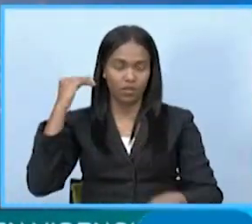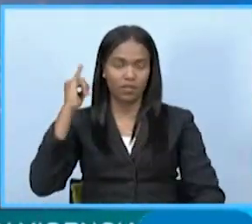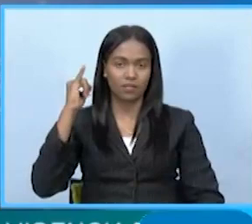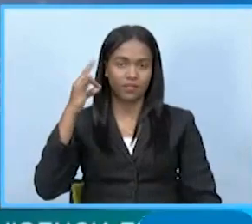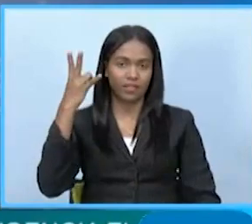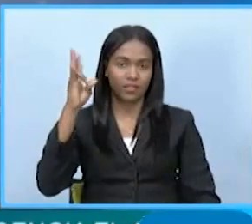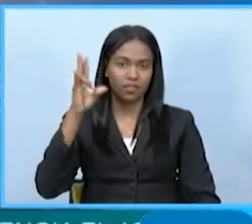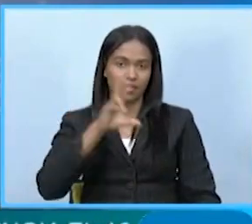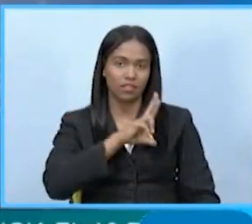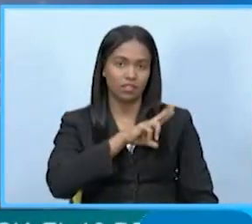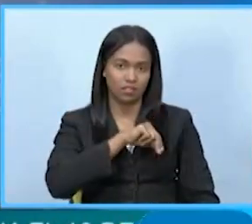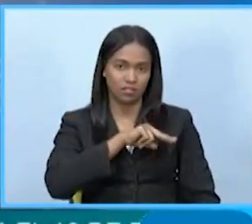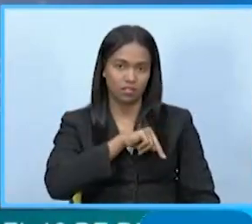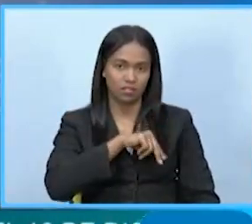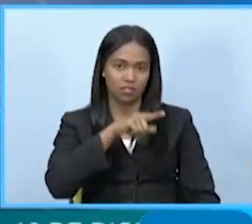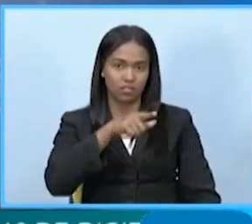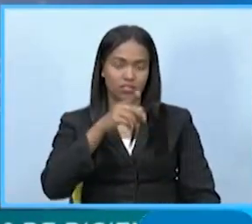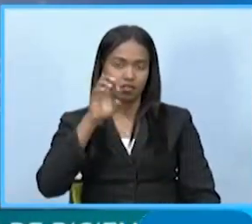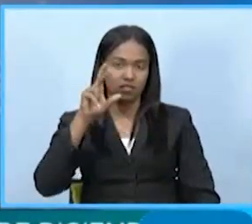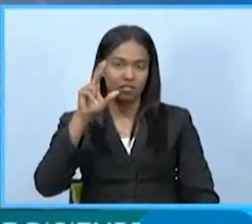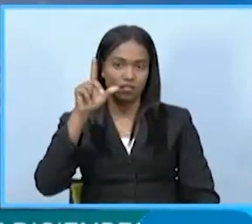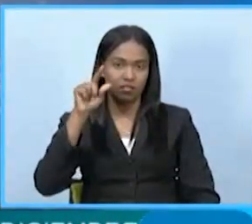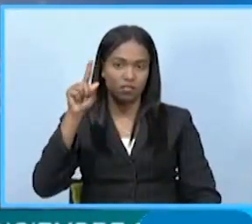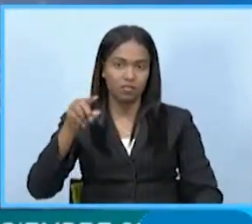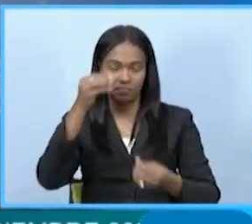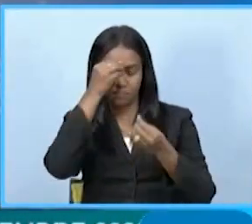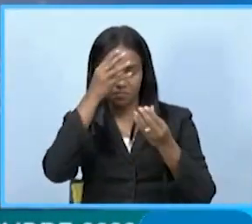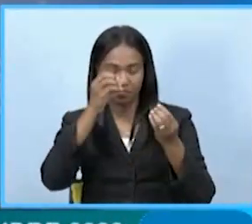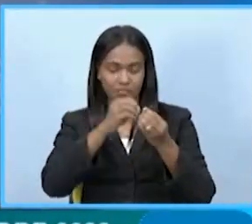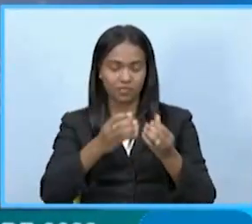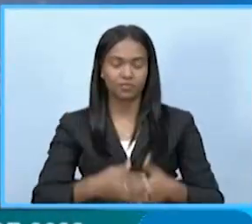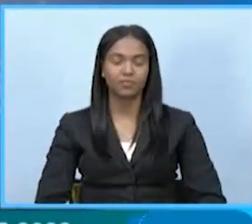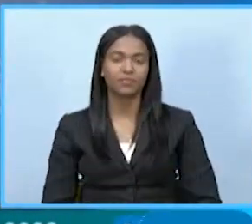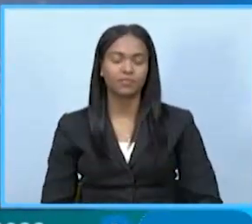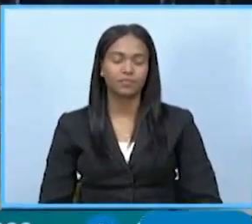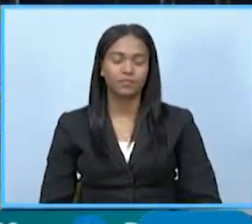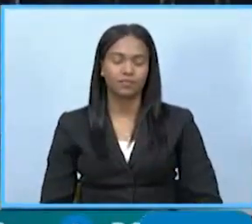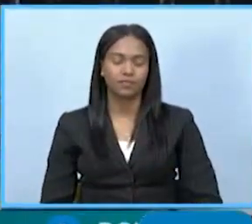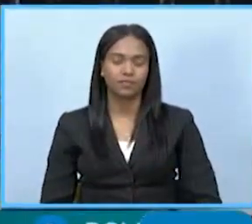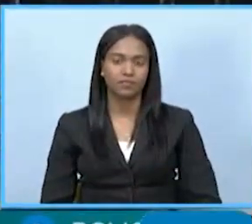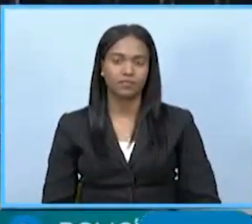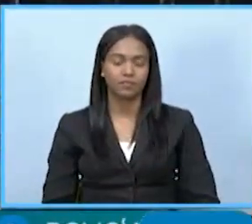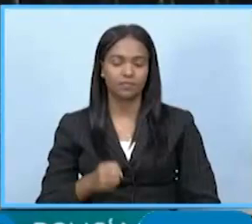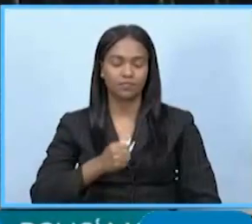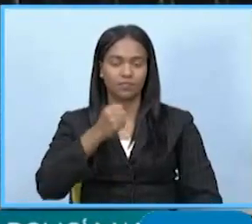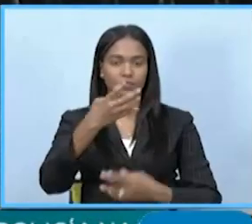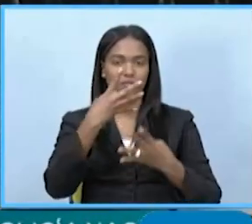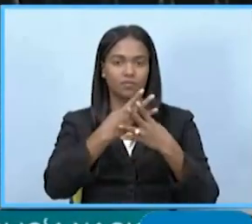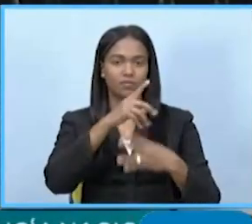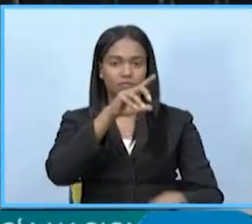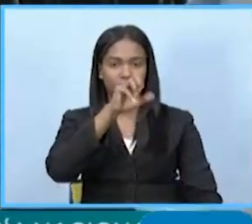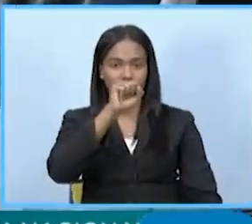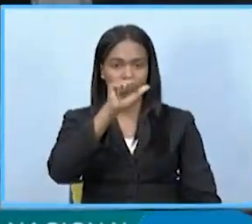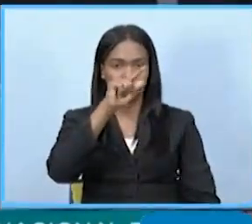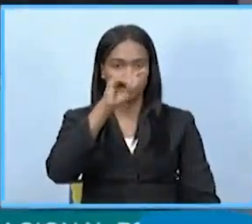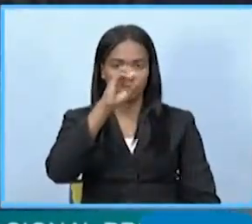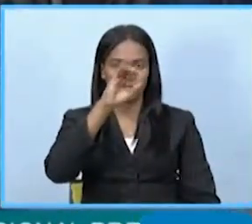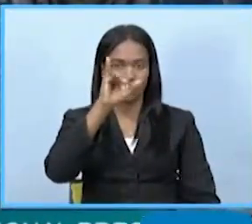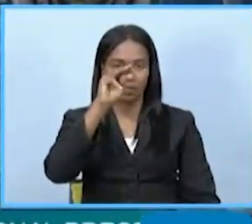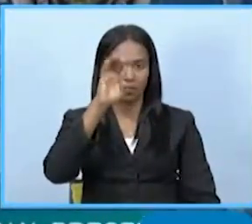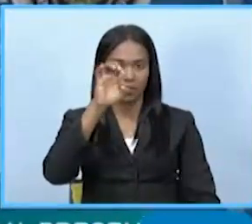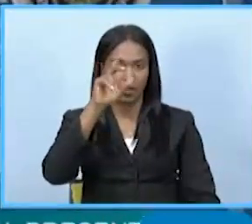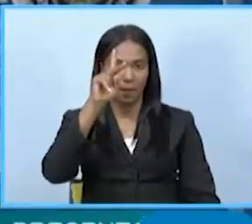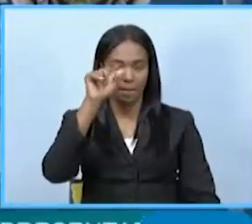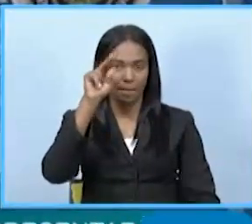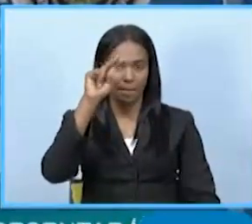jueves 17 de noviembre. Esther López con las regionales de hoy. El apresado es Luis Alberto Jaime Paniagua,